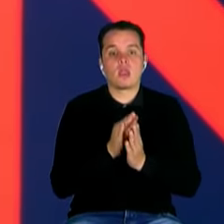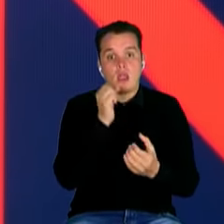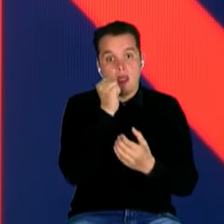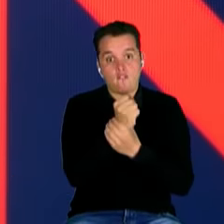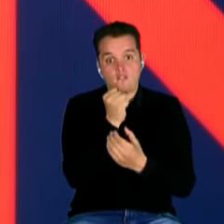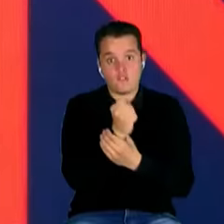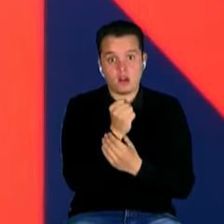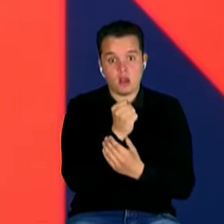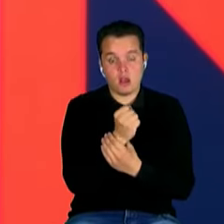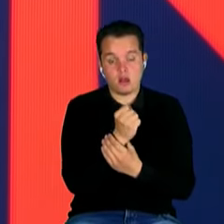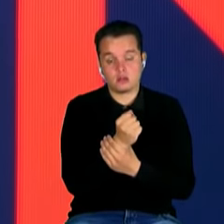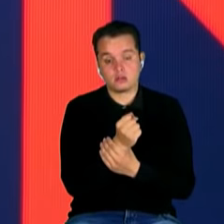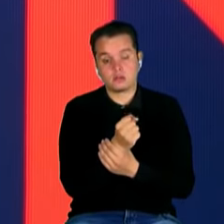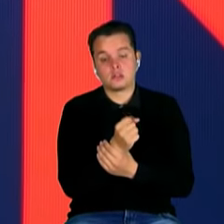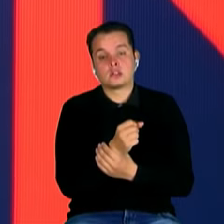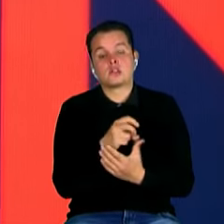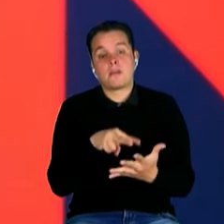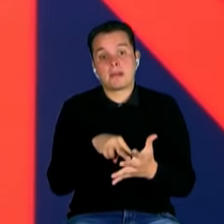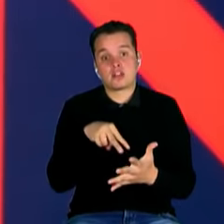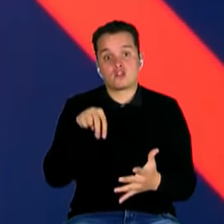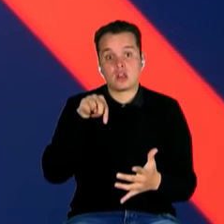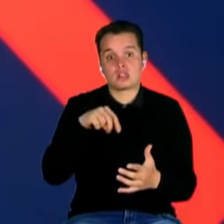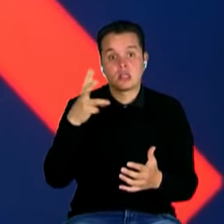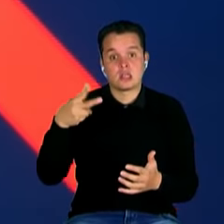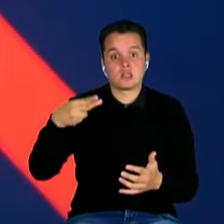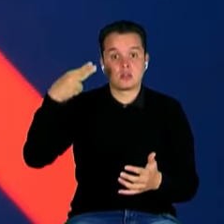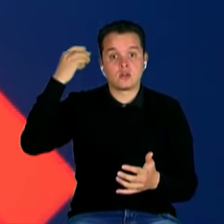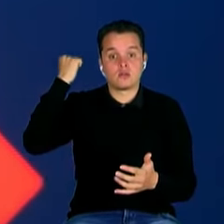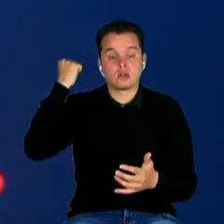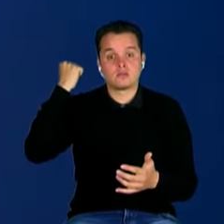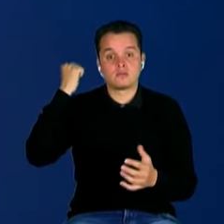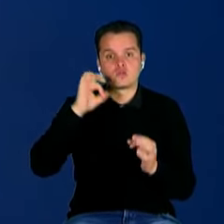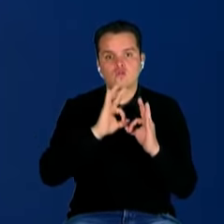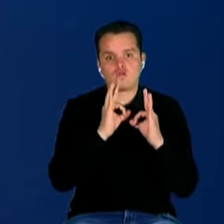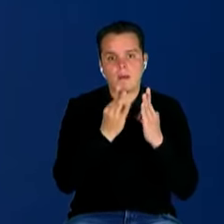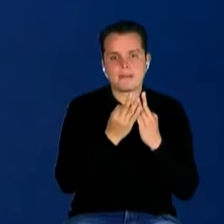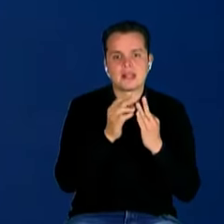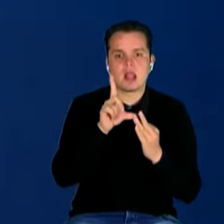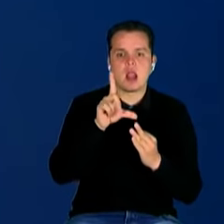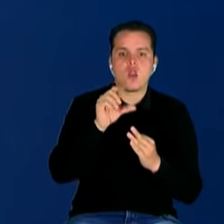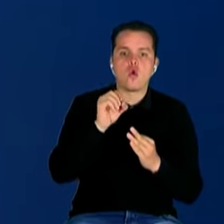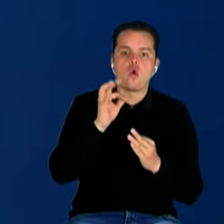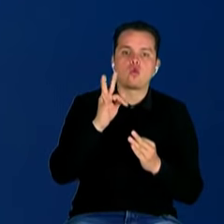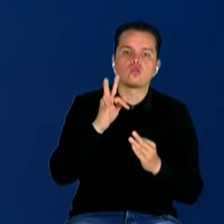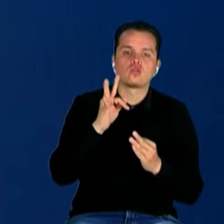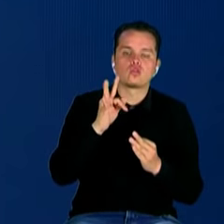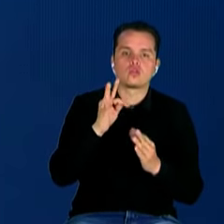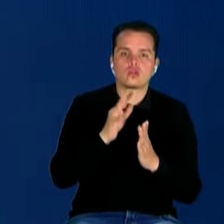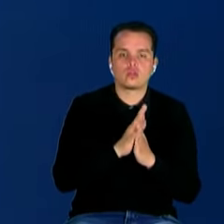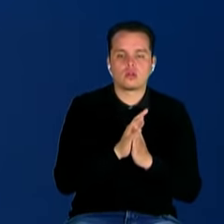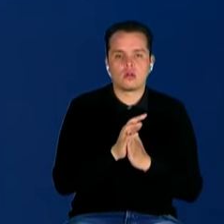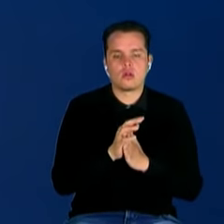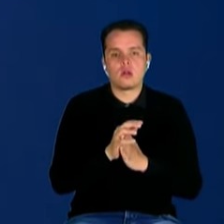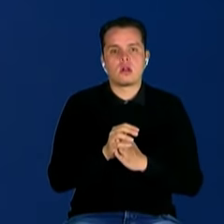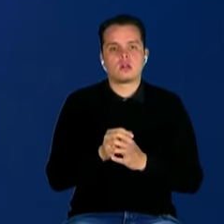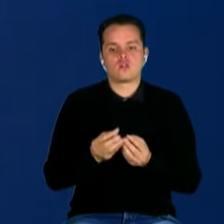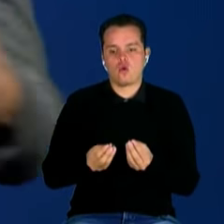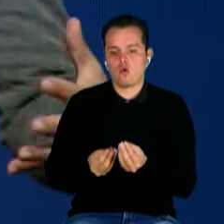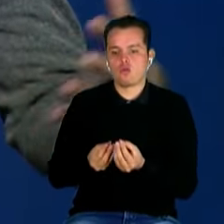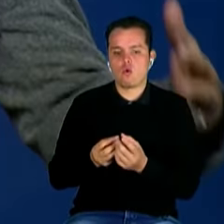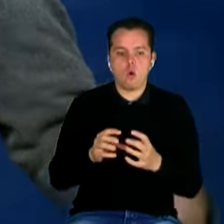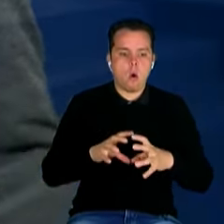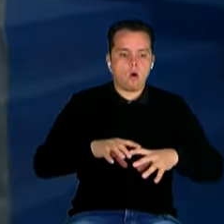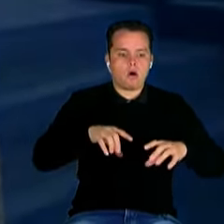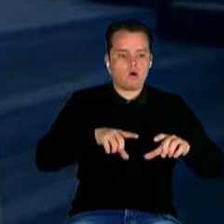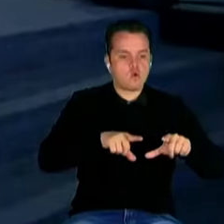Abraham, que es el protagonista de esta historia, con su familiar, su pariente Lot, su sobrino Lot, les tocó repartirse